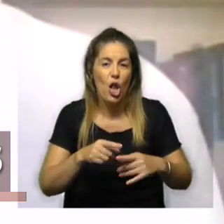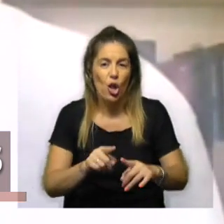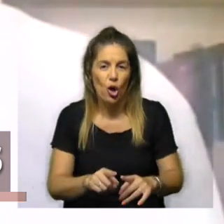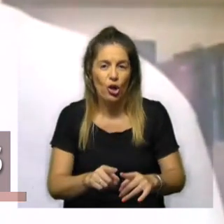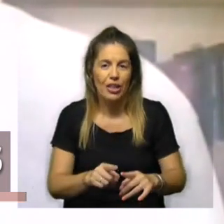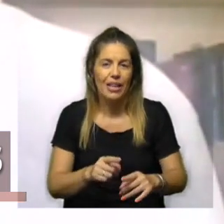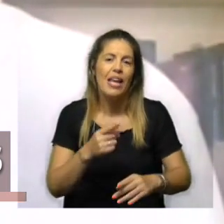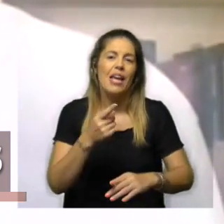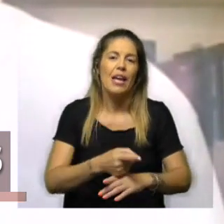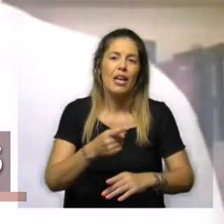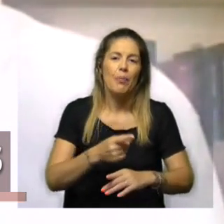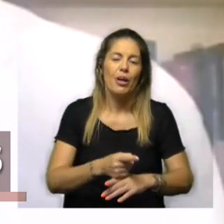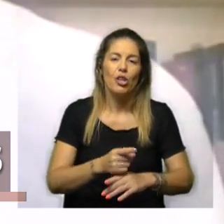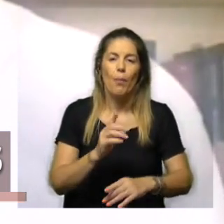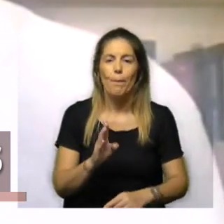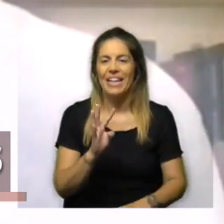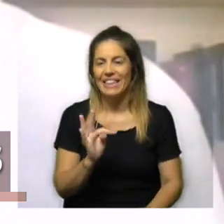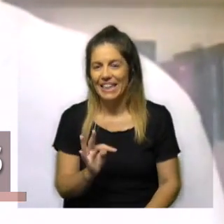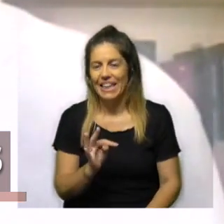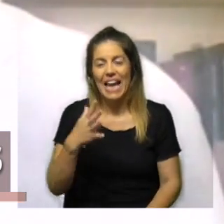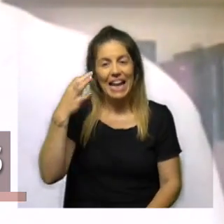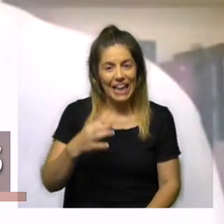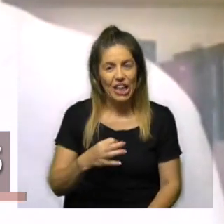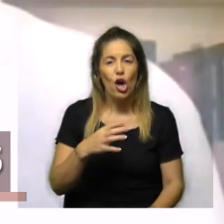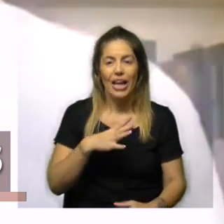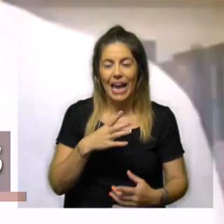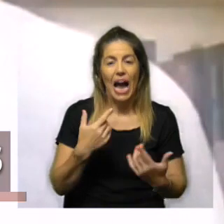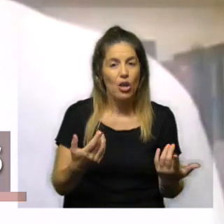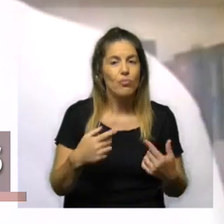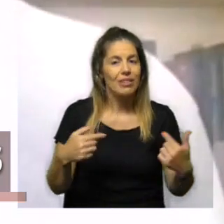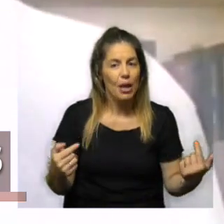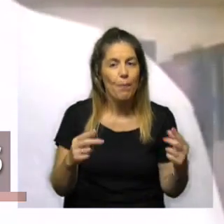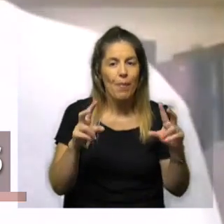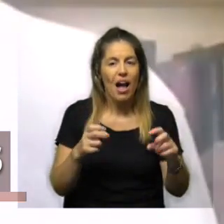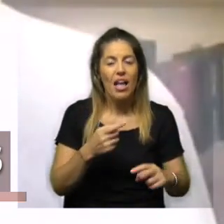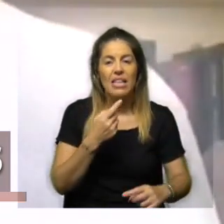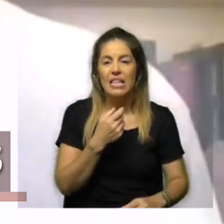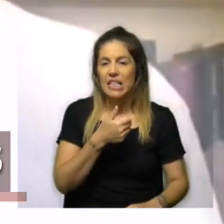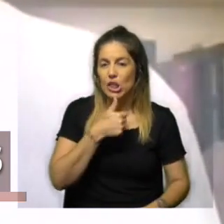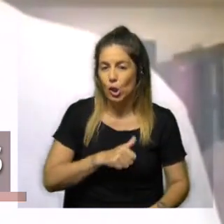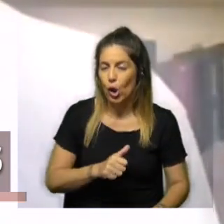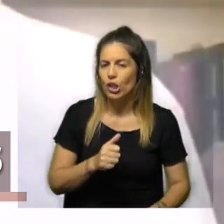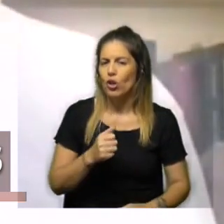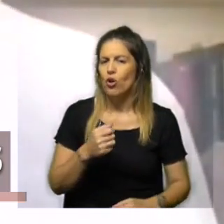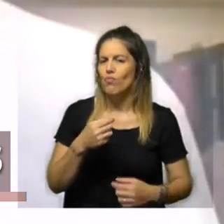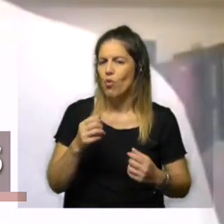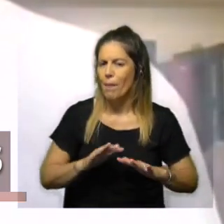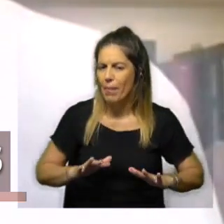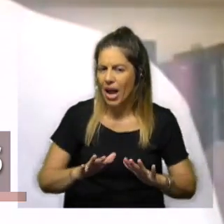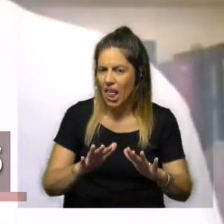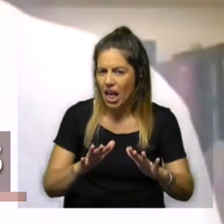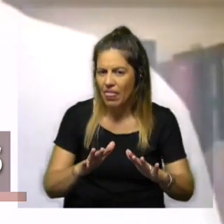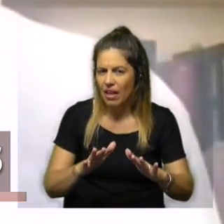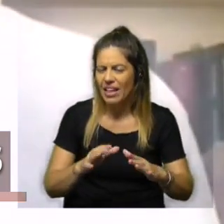impuesto por el PT. O sea, creo que aquí hay una retórica muy fuerte, muy pensada, muy construida, muy elaborada en términos